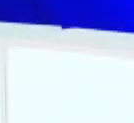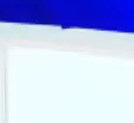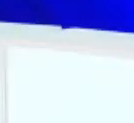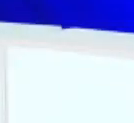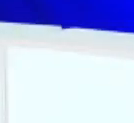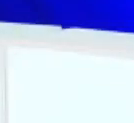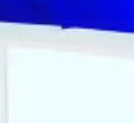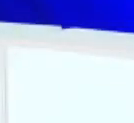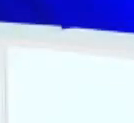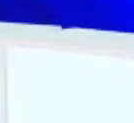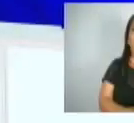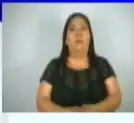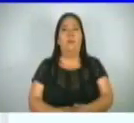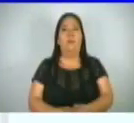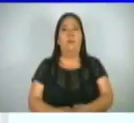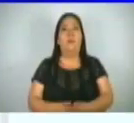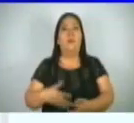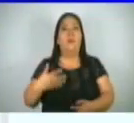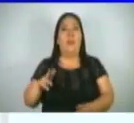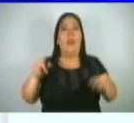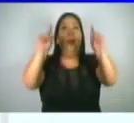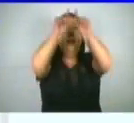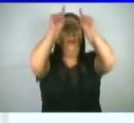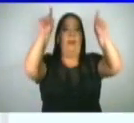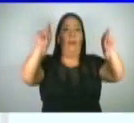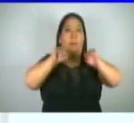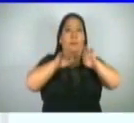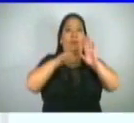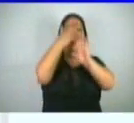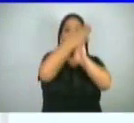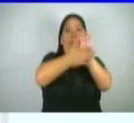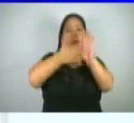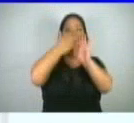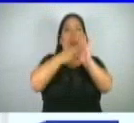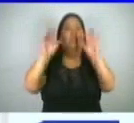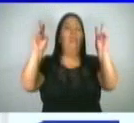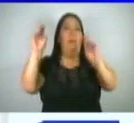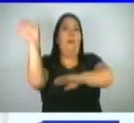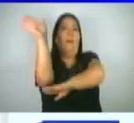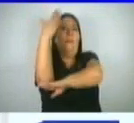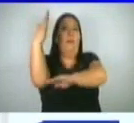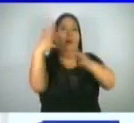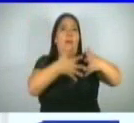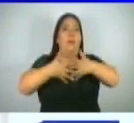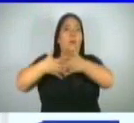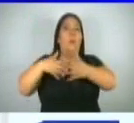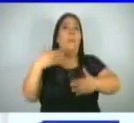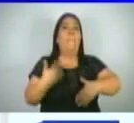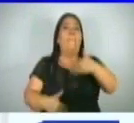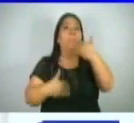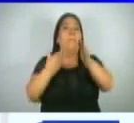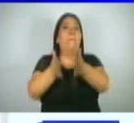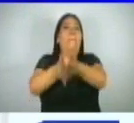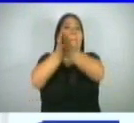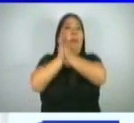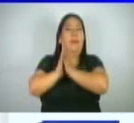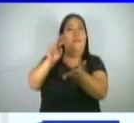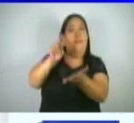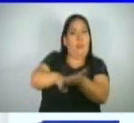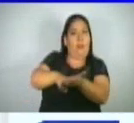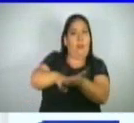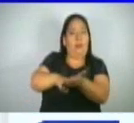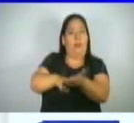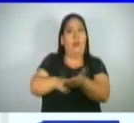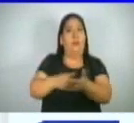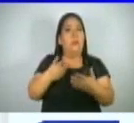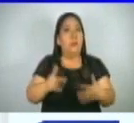Ya está disponible la nueva página web de la Embajada de los Estados Unidos para realizar los trámites para la solicitud de la visa. Además, cuenta con